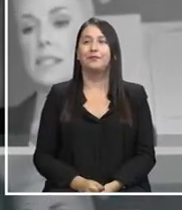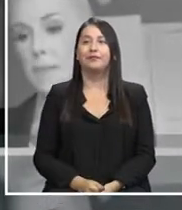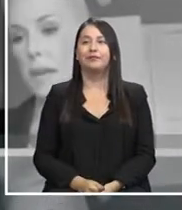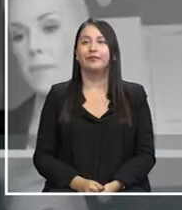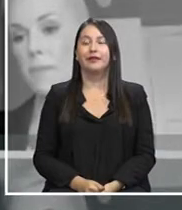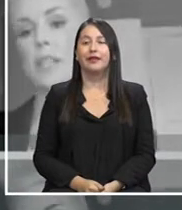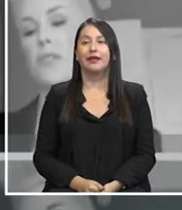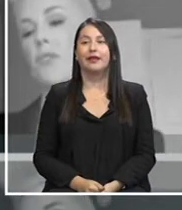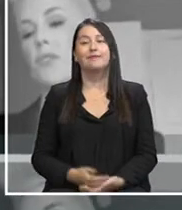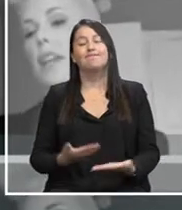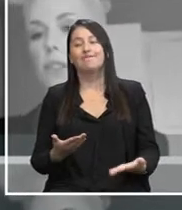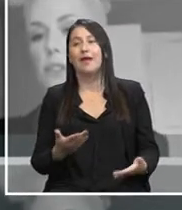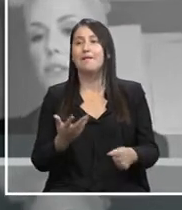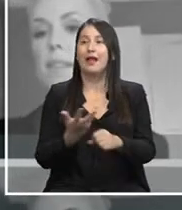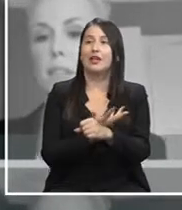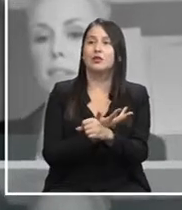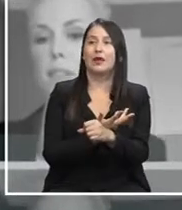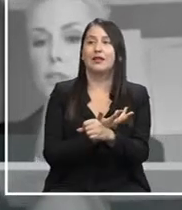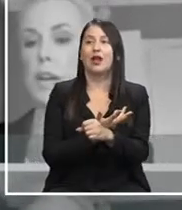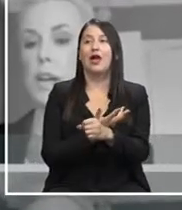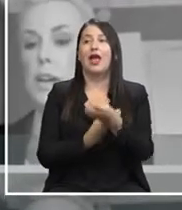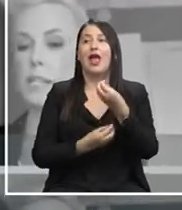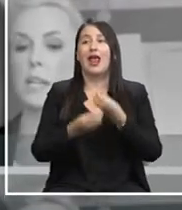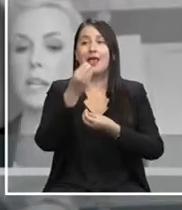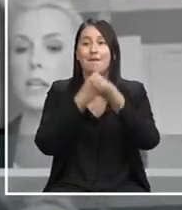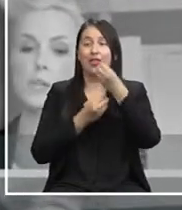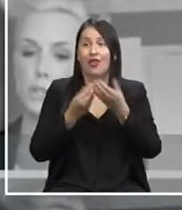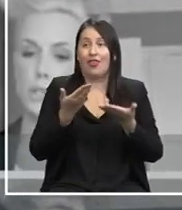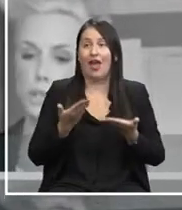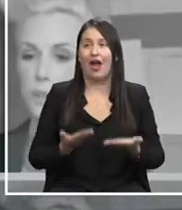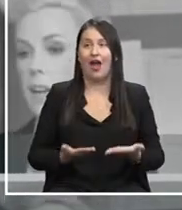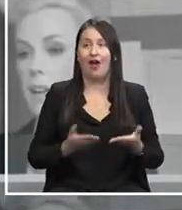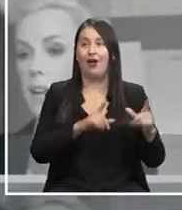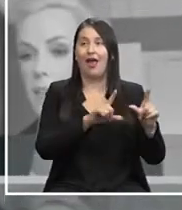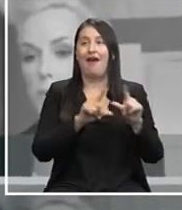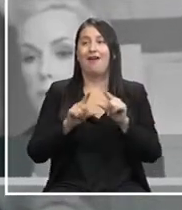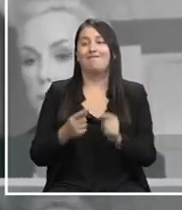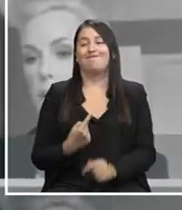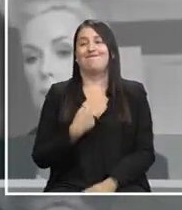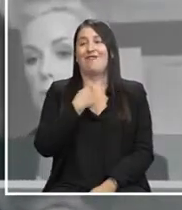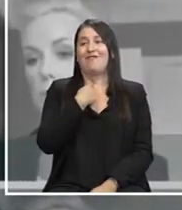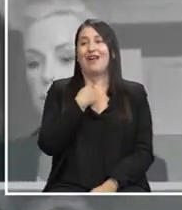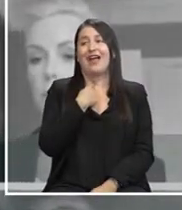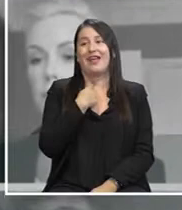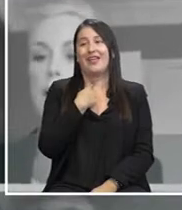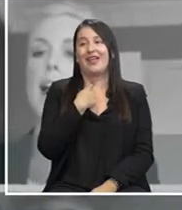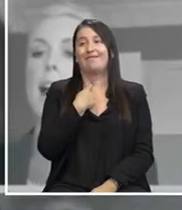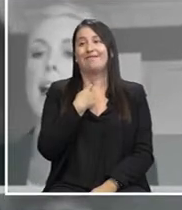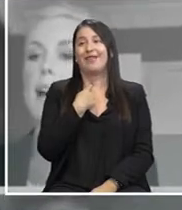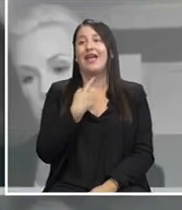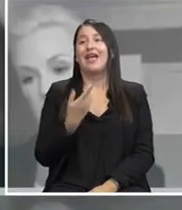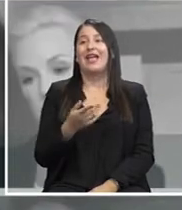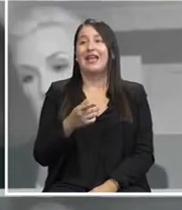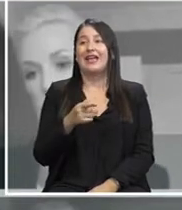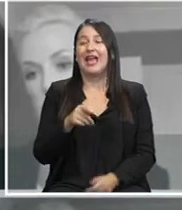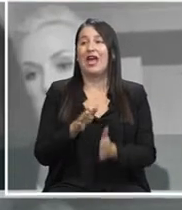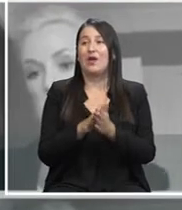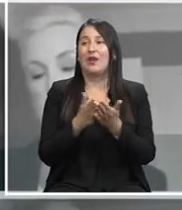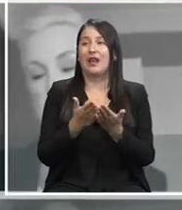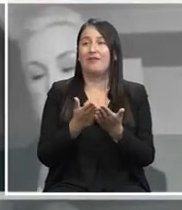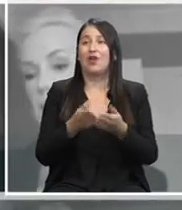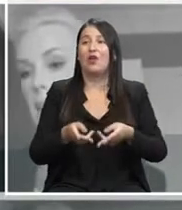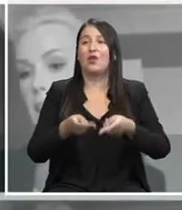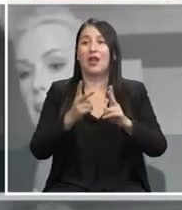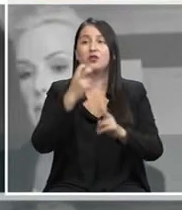Desafortunadamente, nuestros sistemas alimentarios modernos fallan miserablemente contra lo que, al menos en mi libro, es realmente un derecho